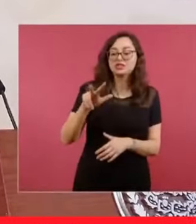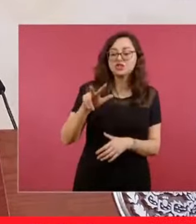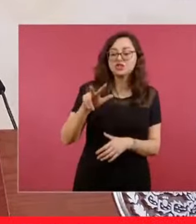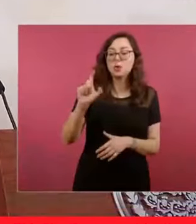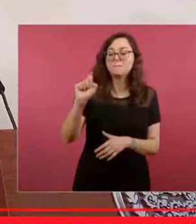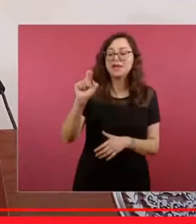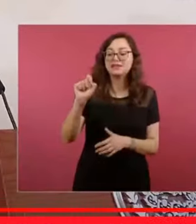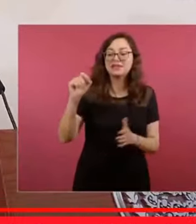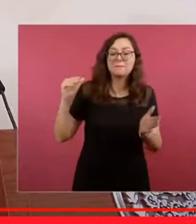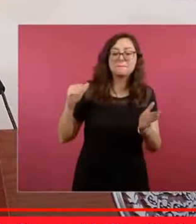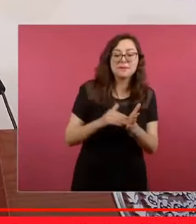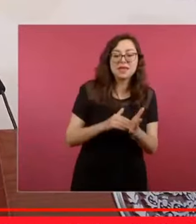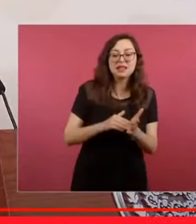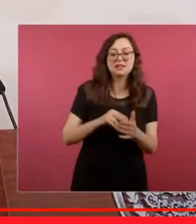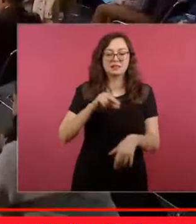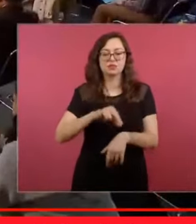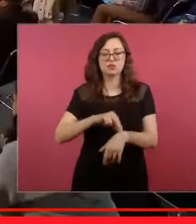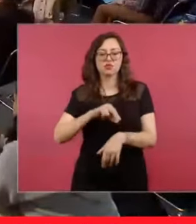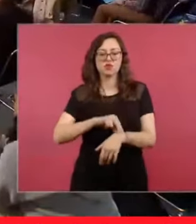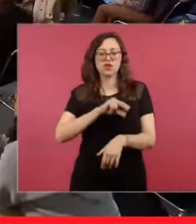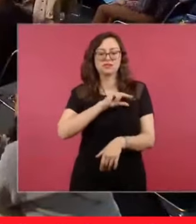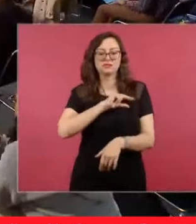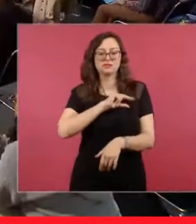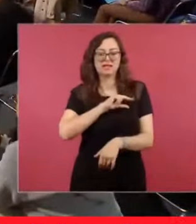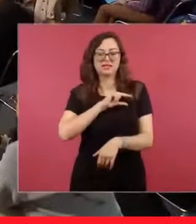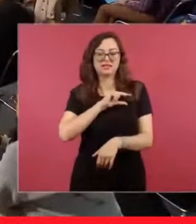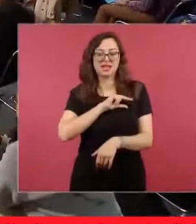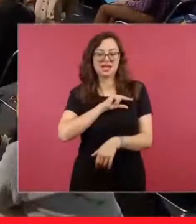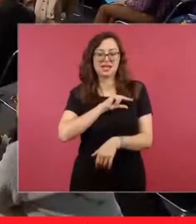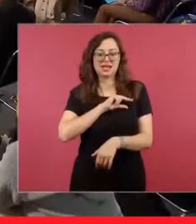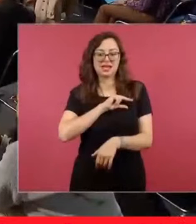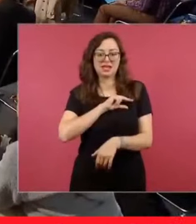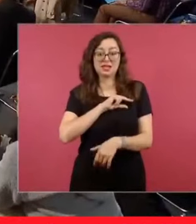médicos a